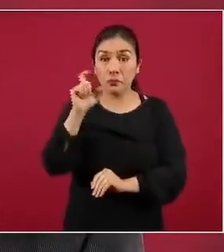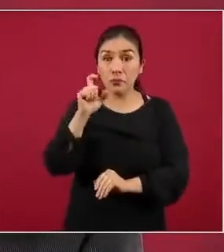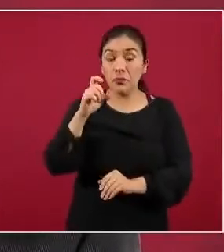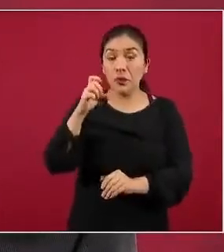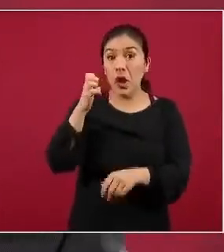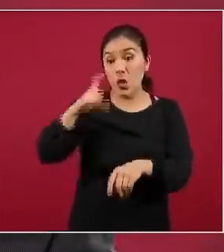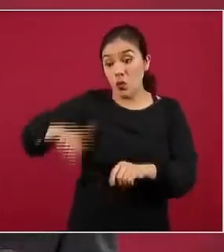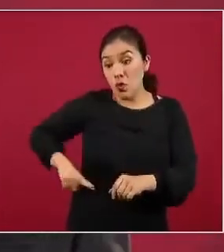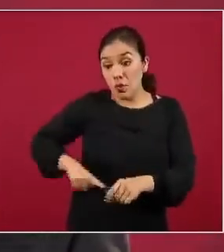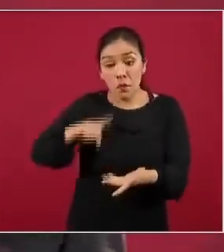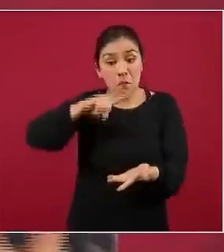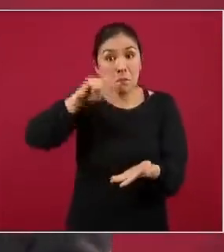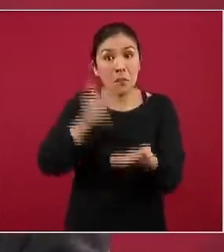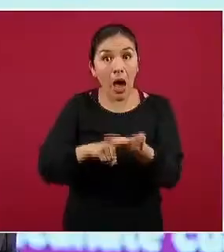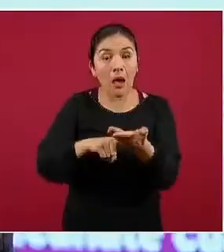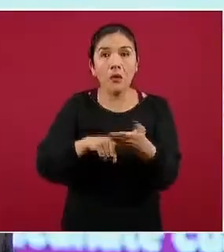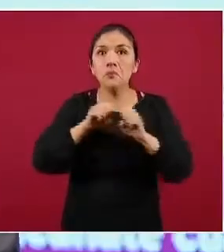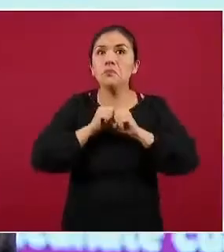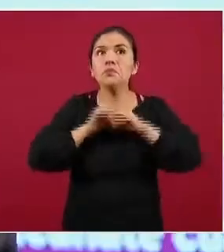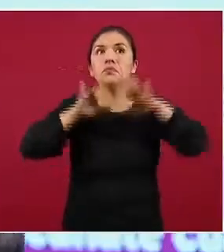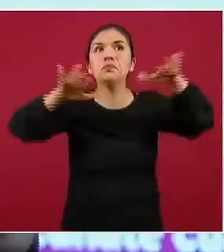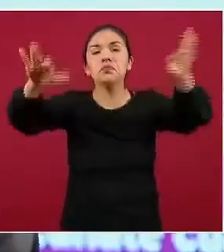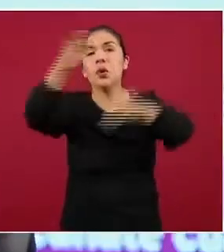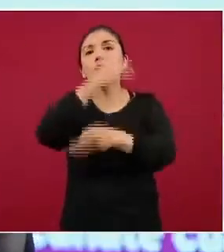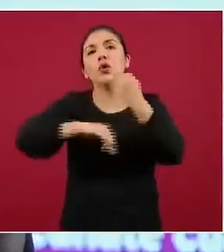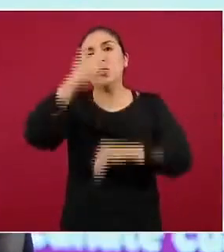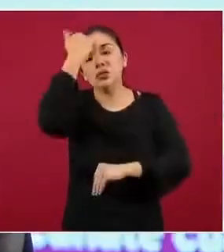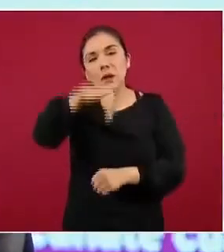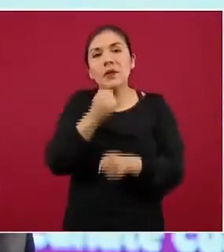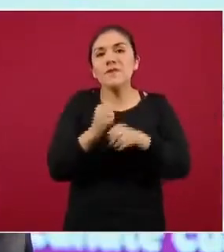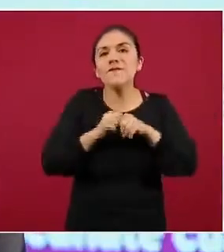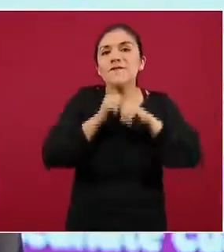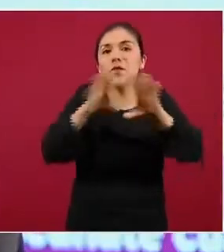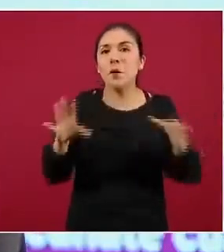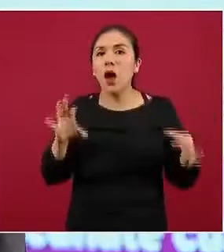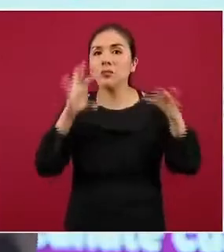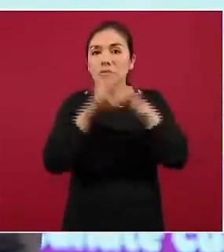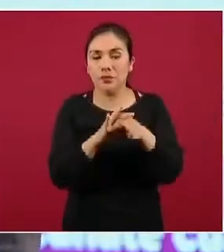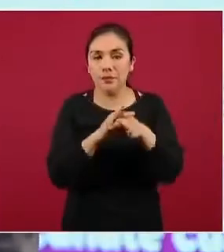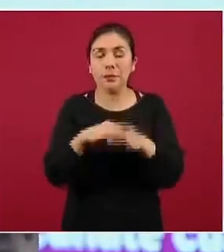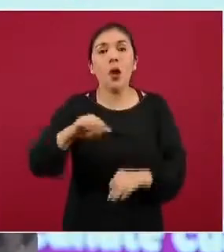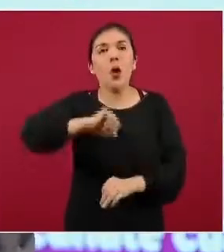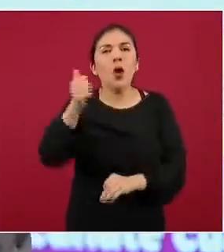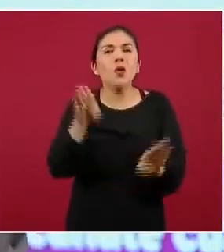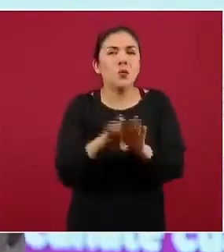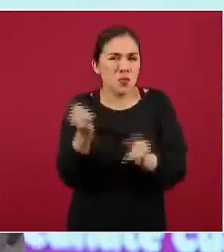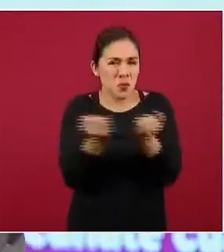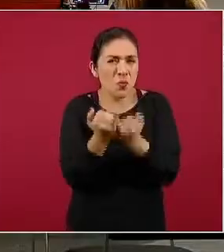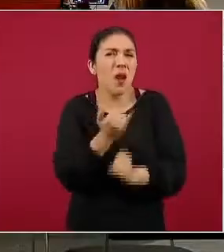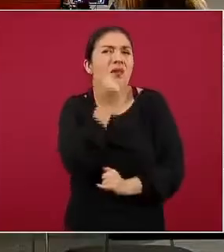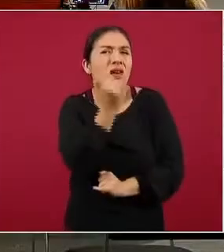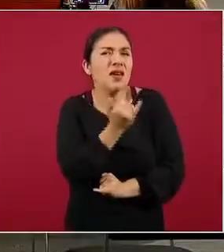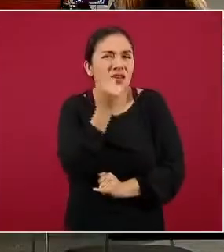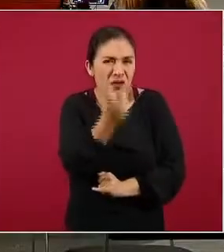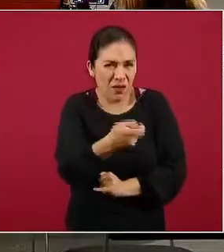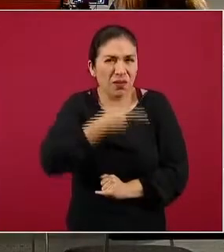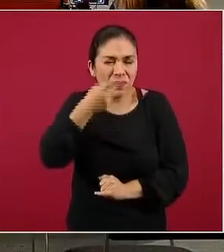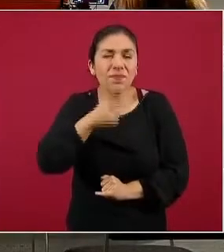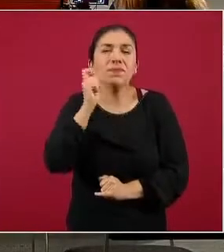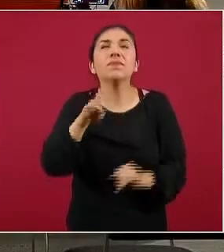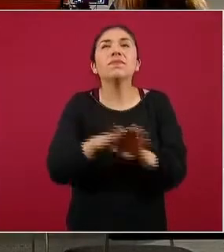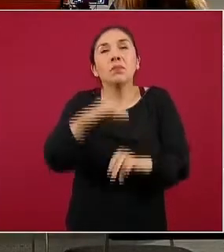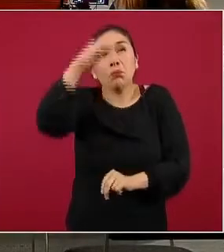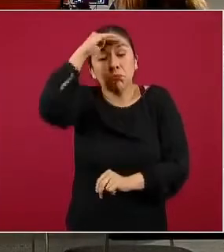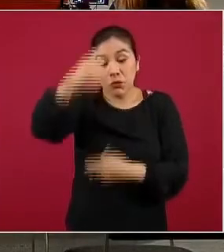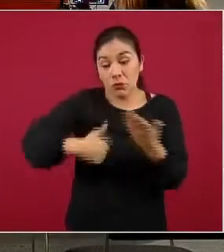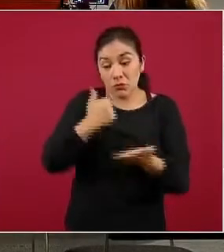clic, todos sabemos la misma información. Entonces, otra de las imprecisiones de esta nota incluye la idea de que